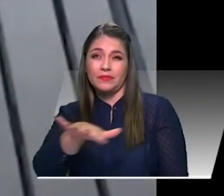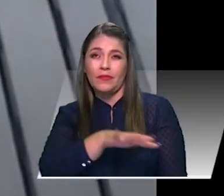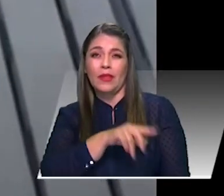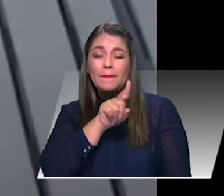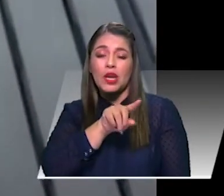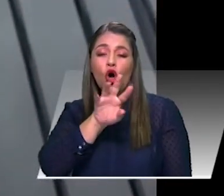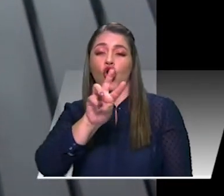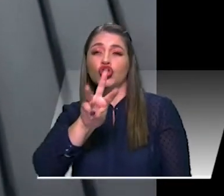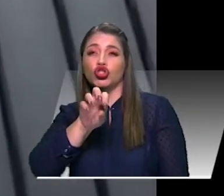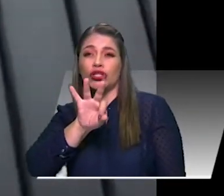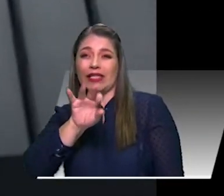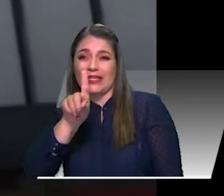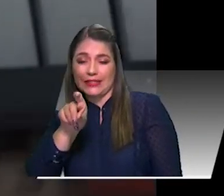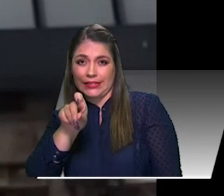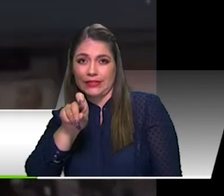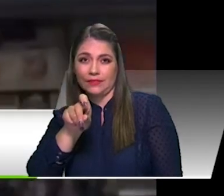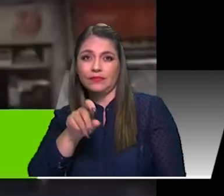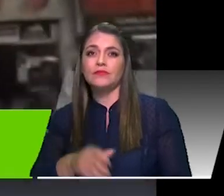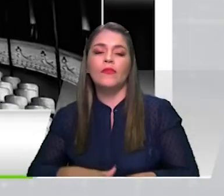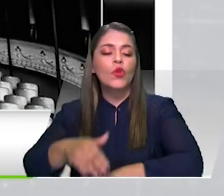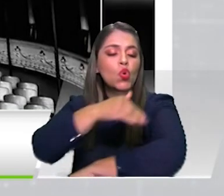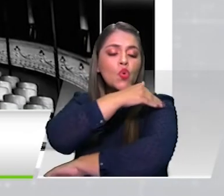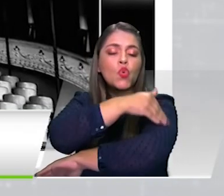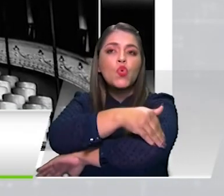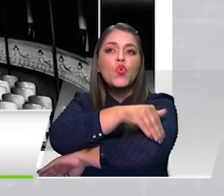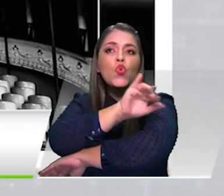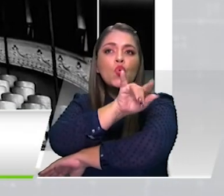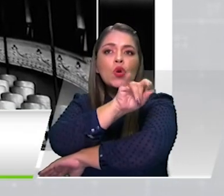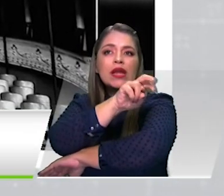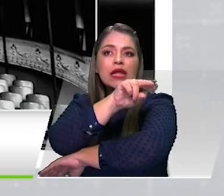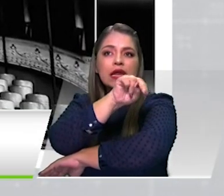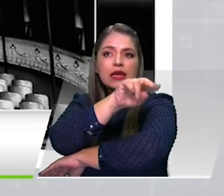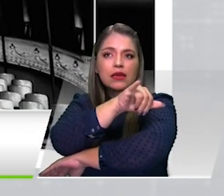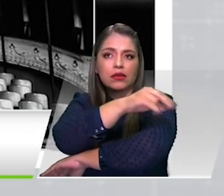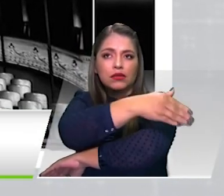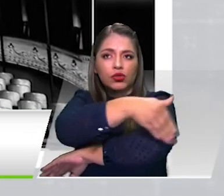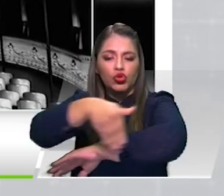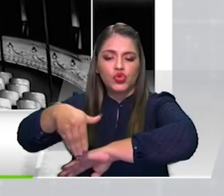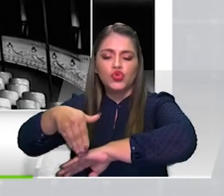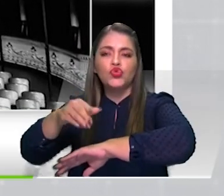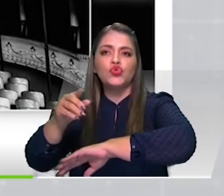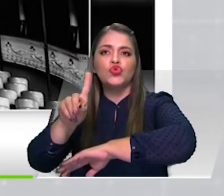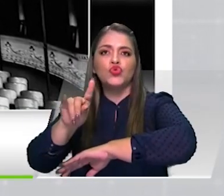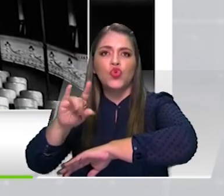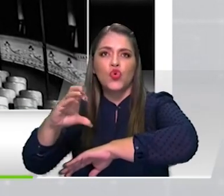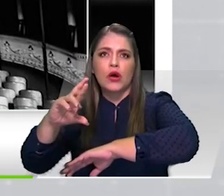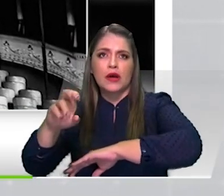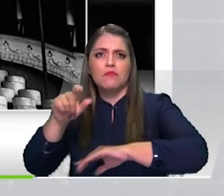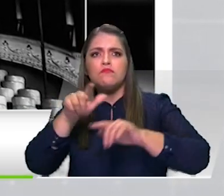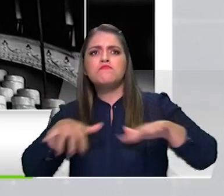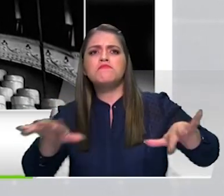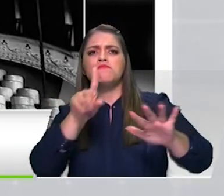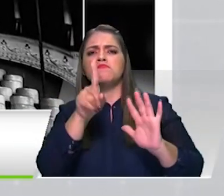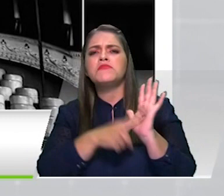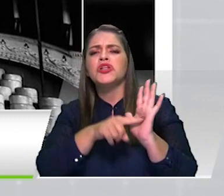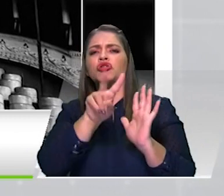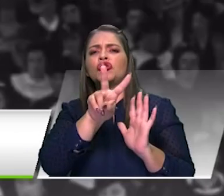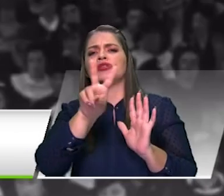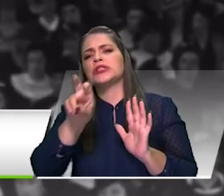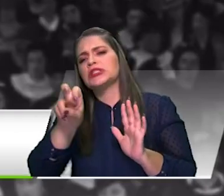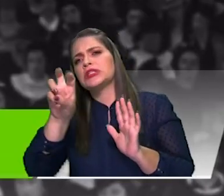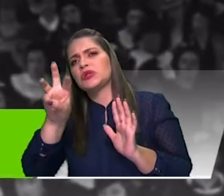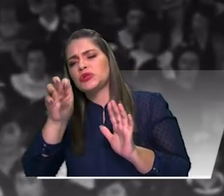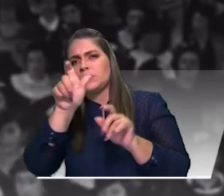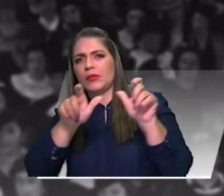localizado en la calle Ayacucho, entre Junín y Sucre, y contaba con una capacidad para 1.278 personas.